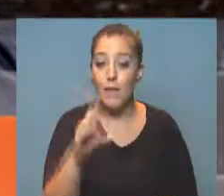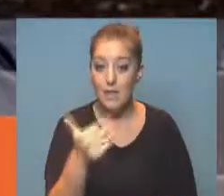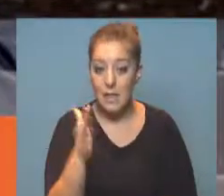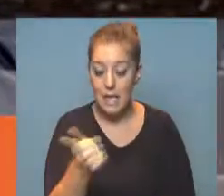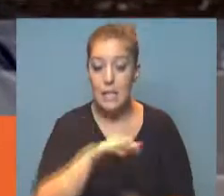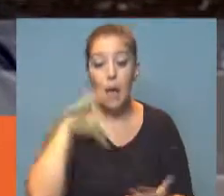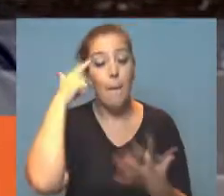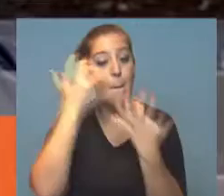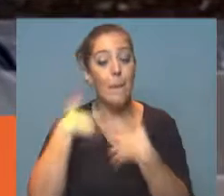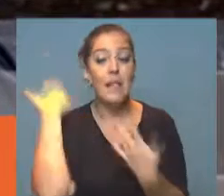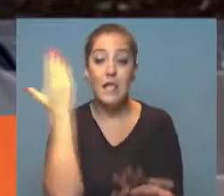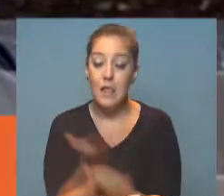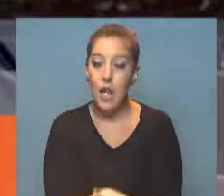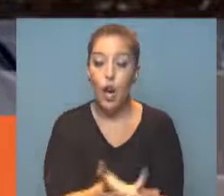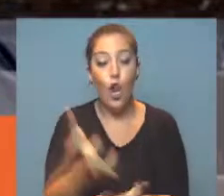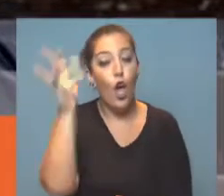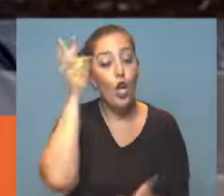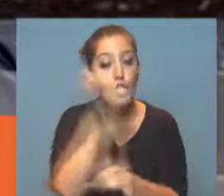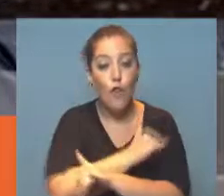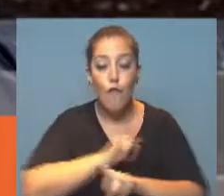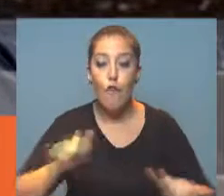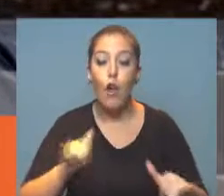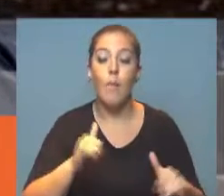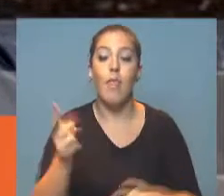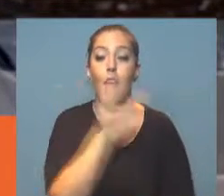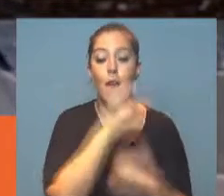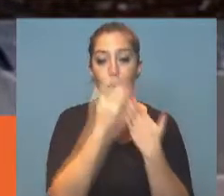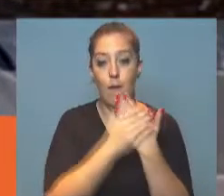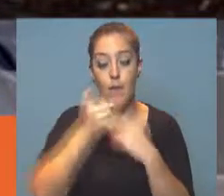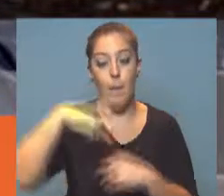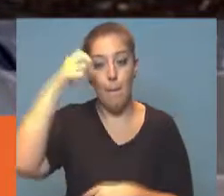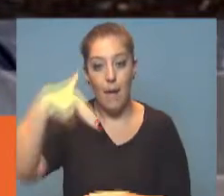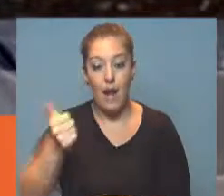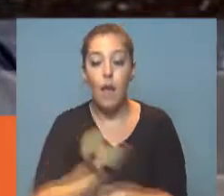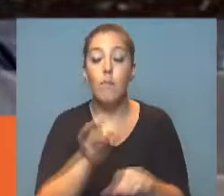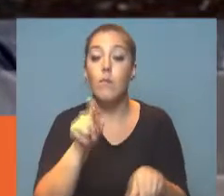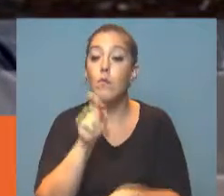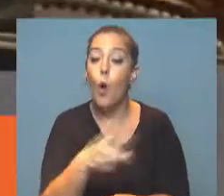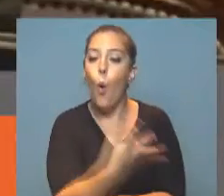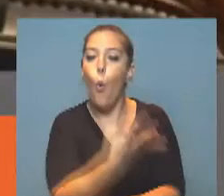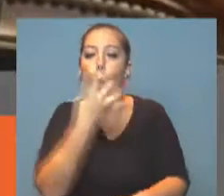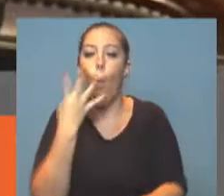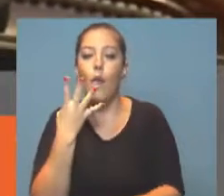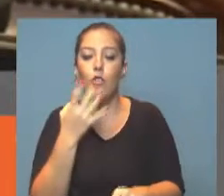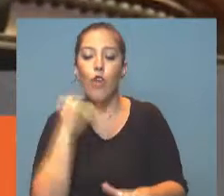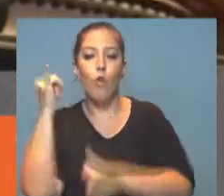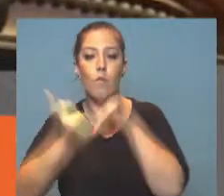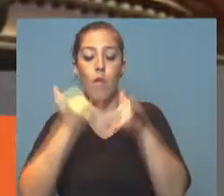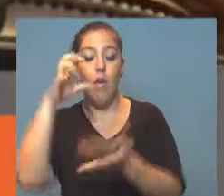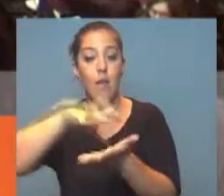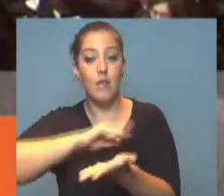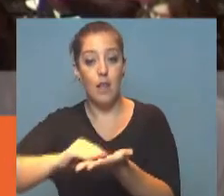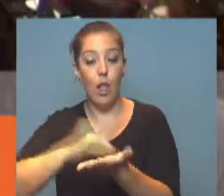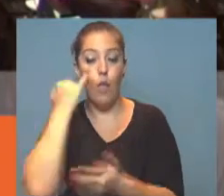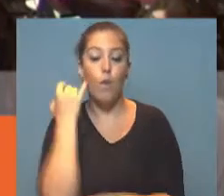presentaron ante el parlamento ocho informes del jefe de gabinete marcos peña de los cuales cuatro fueron expuestos en el senado